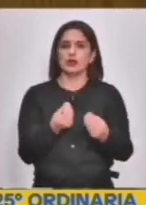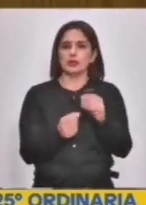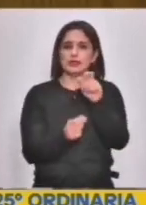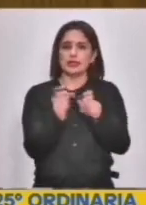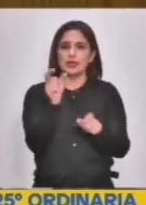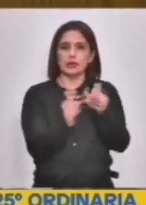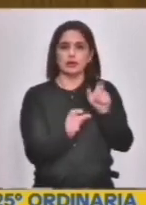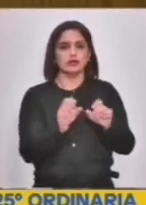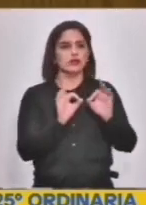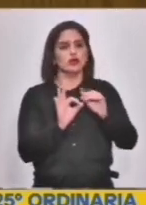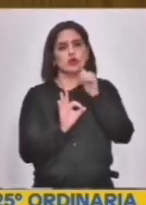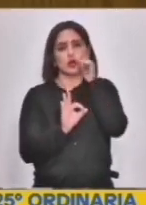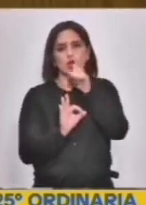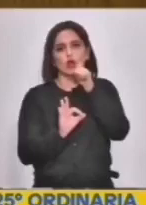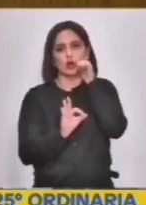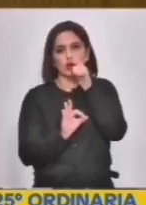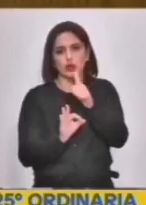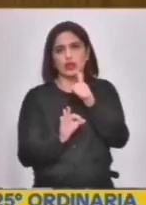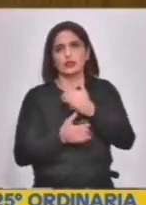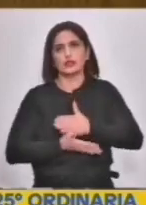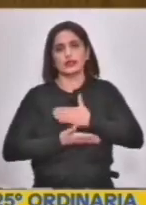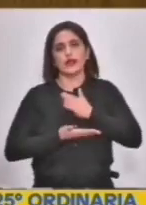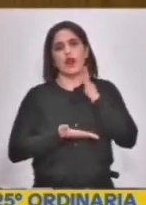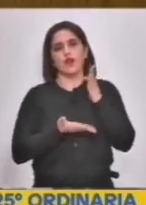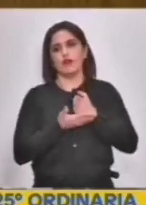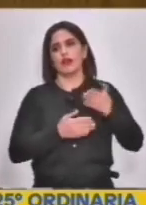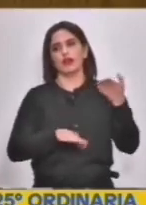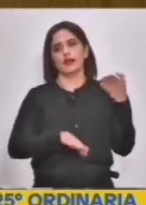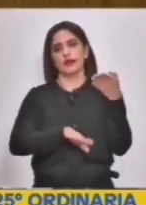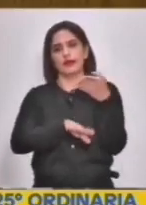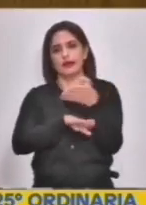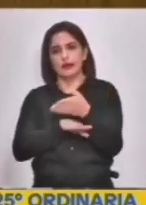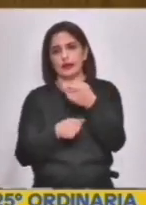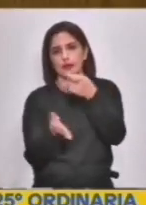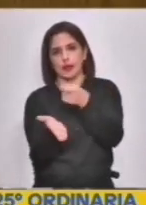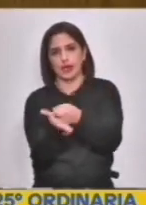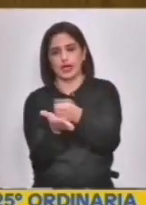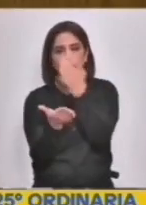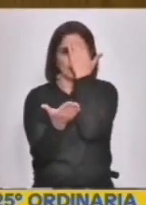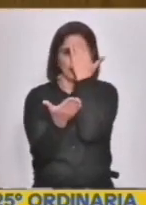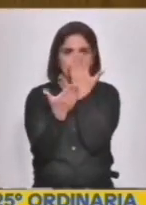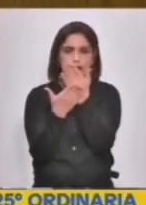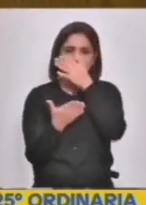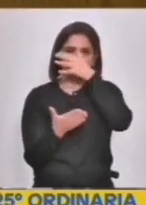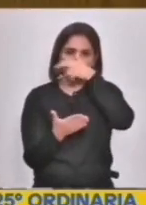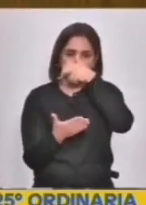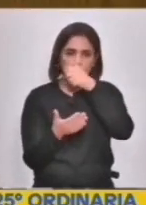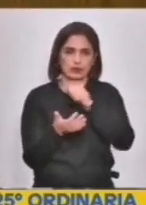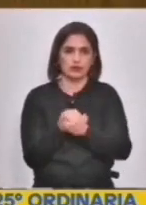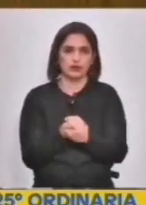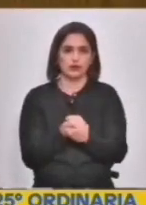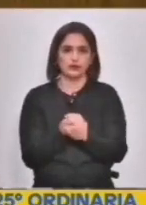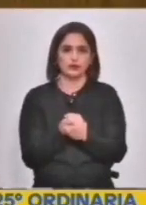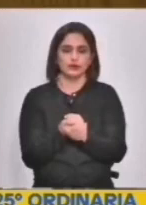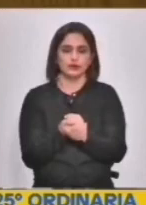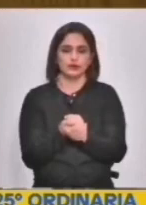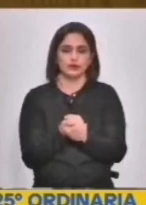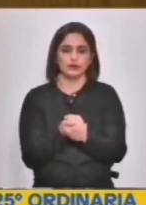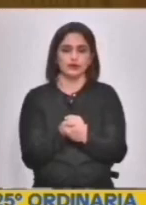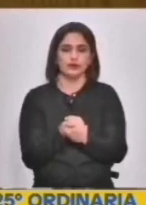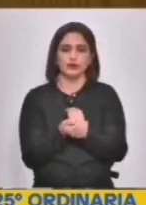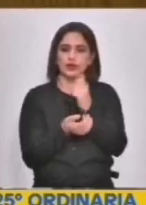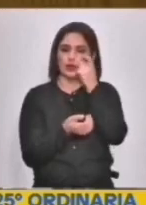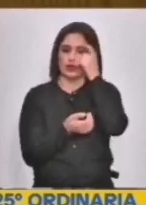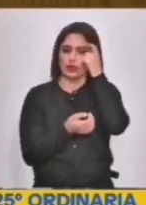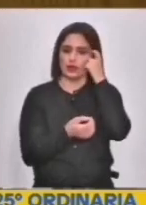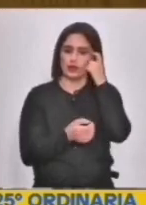común y corriente todos los días que se ven obligados a concurrir y pagar ante un notario la desmontatización de los trámites creo que